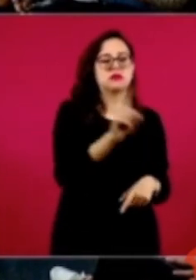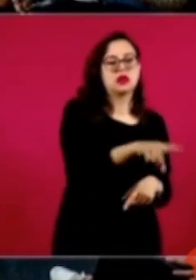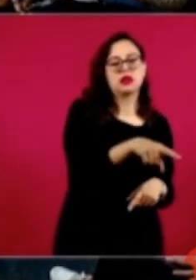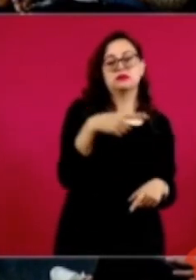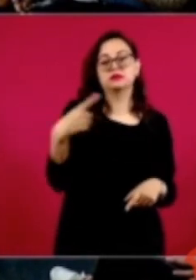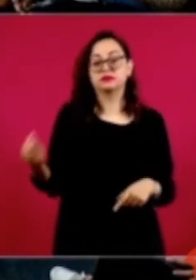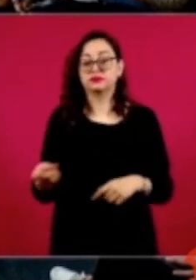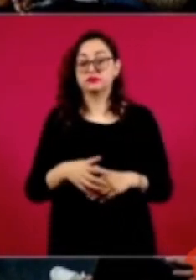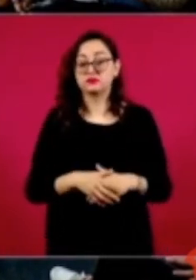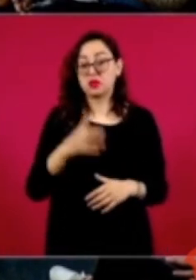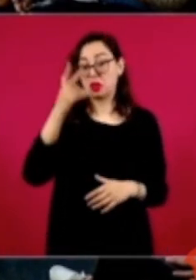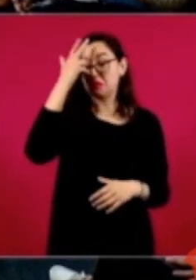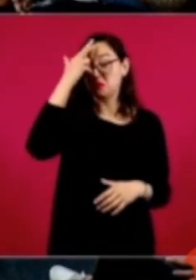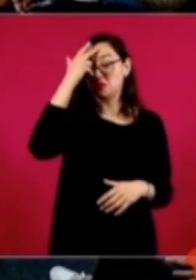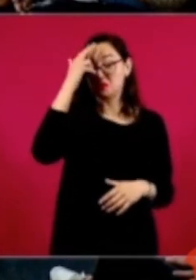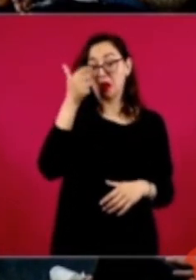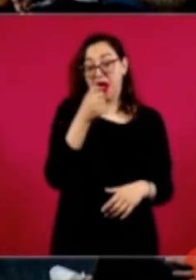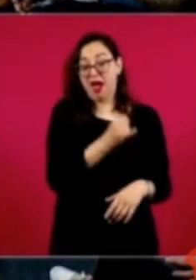Ese era Porfirio.